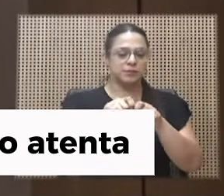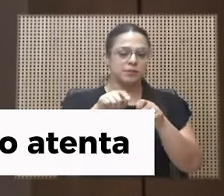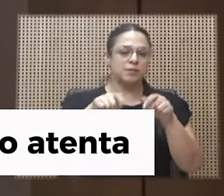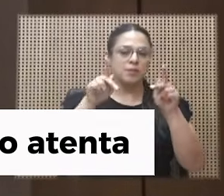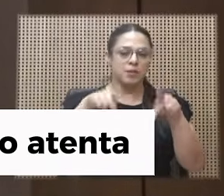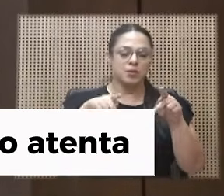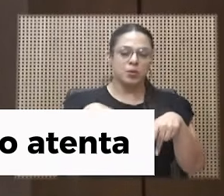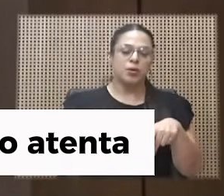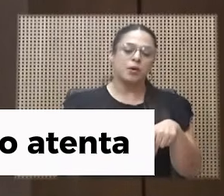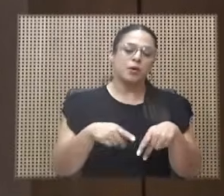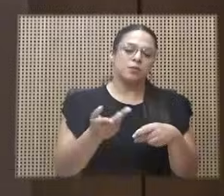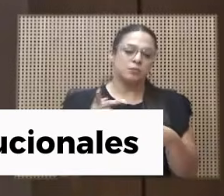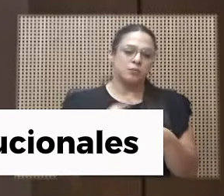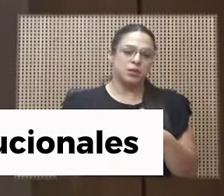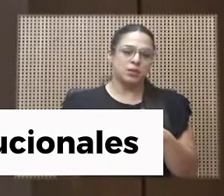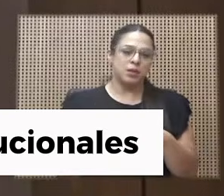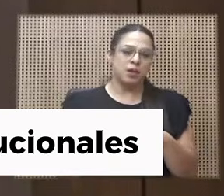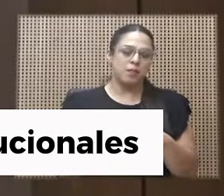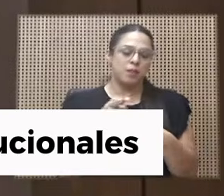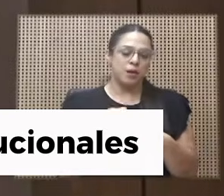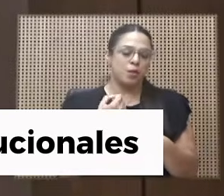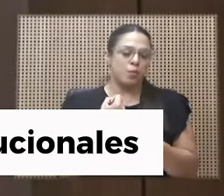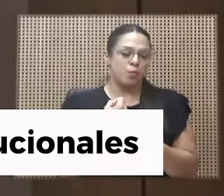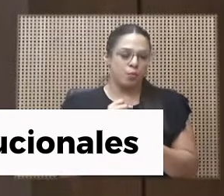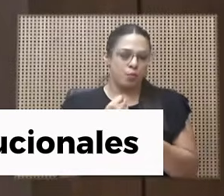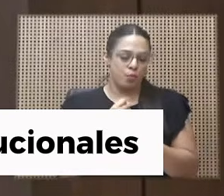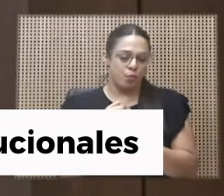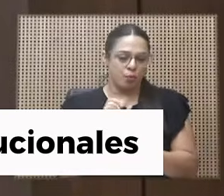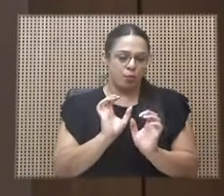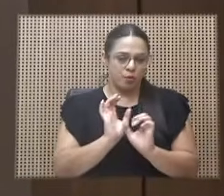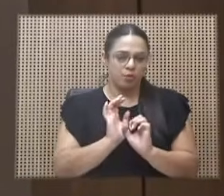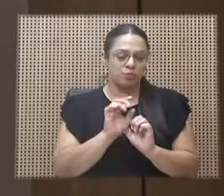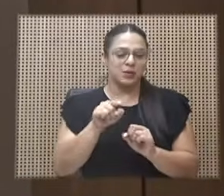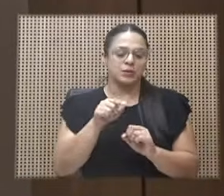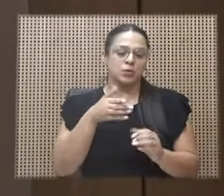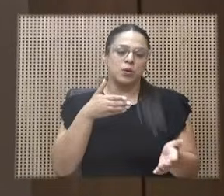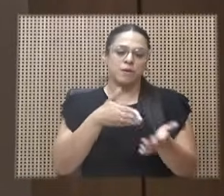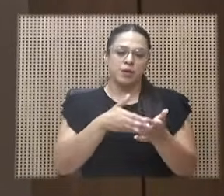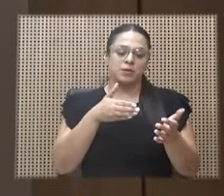monopolio público y eso atenta claramente contra los principios constitucionales.